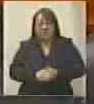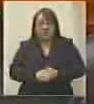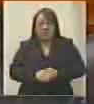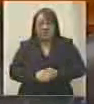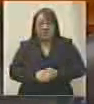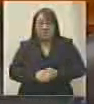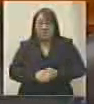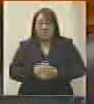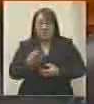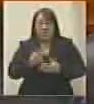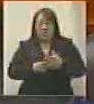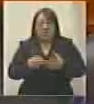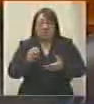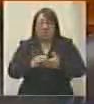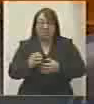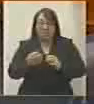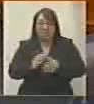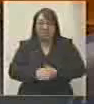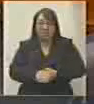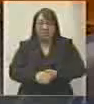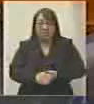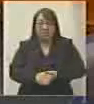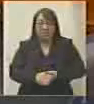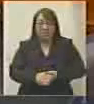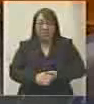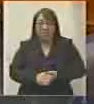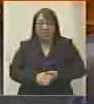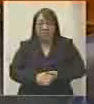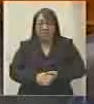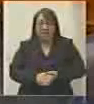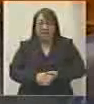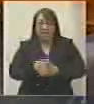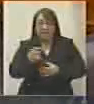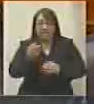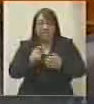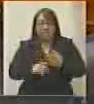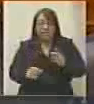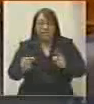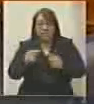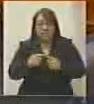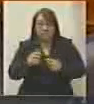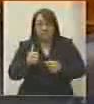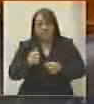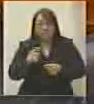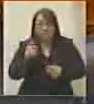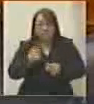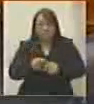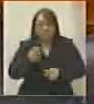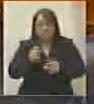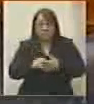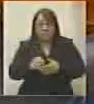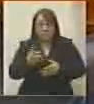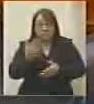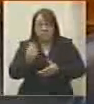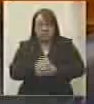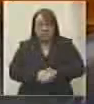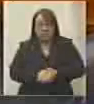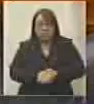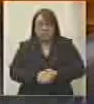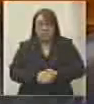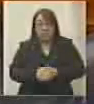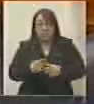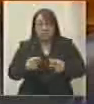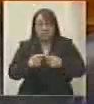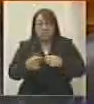Calihuarma, ahora reclamamos por qué le damos más presupuesto a Calihuarma. Este presupuesto está ligando hacia la gente más olvidada de la